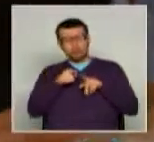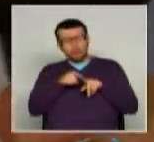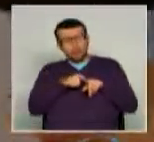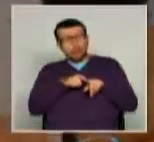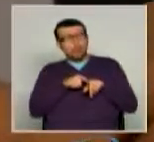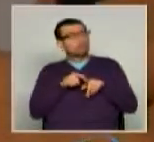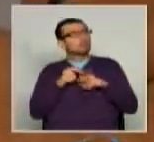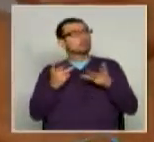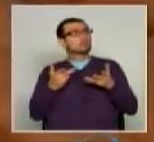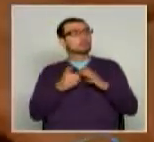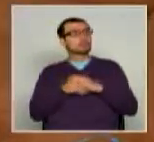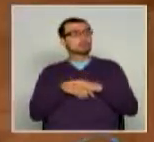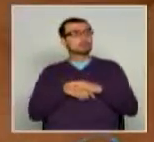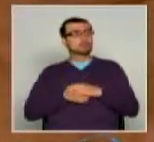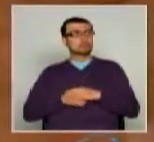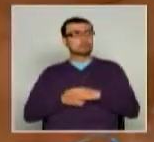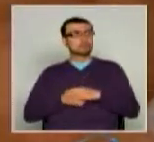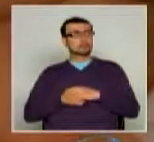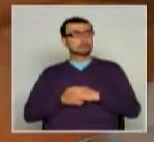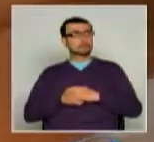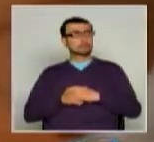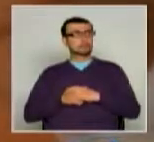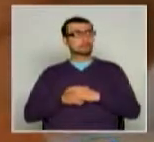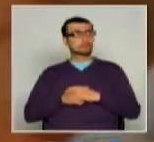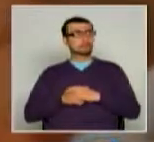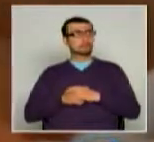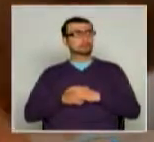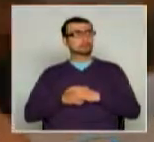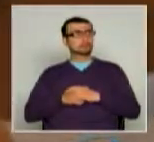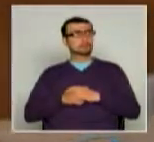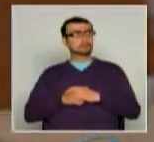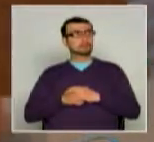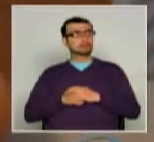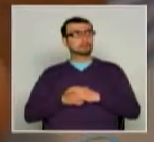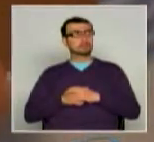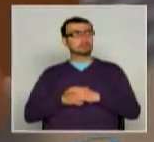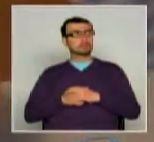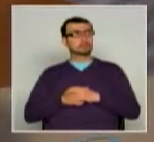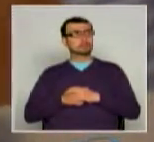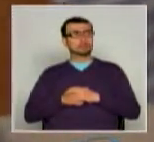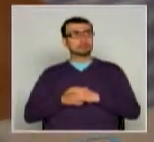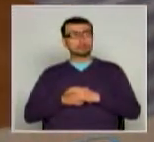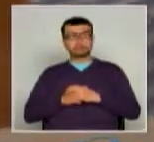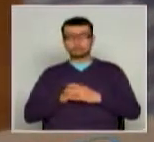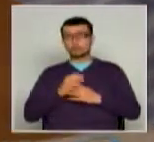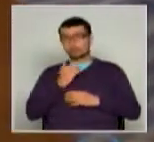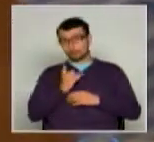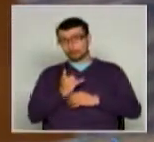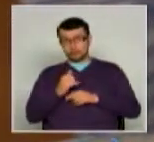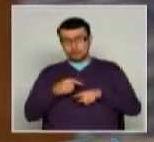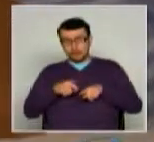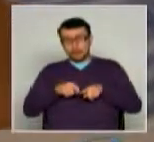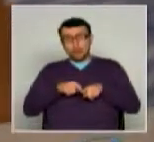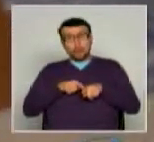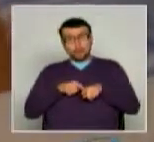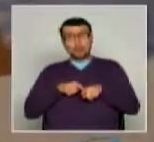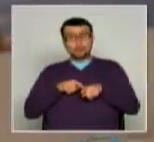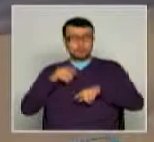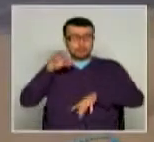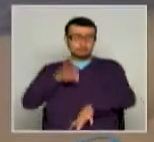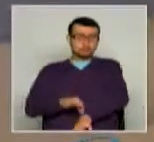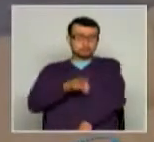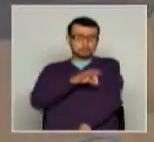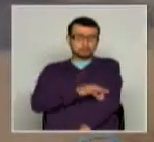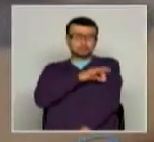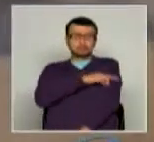que la cámara no la pueda enfocar mejor. Esta es una aguja de acupuntura, ¿sí?